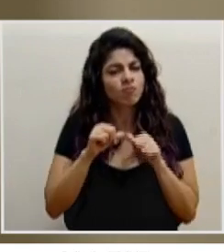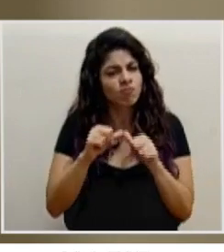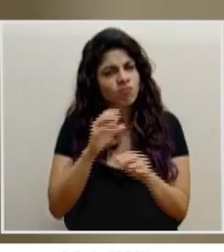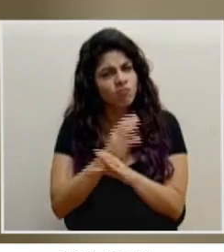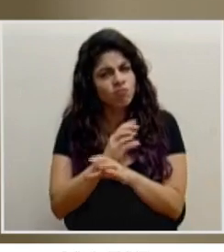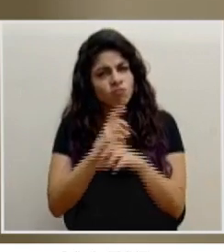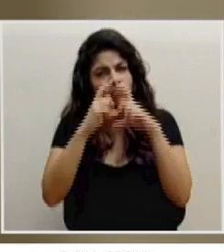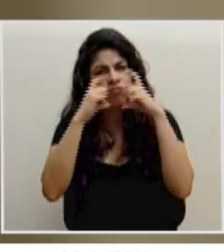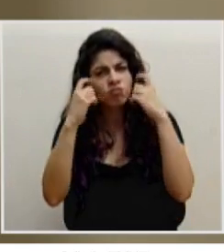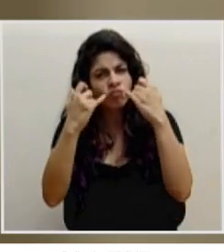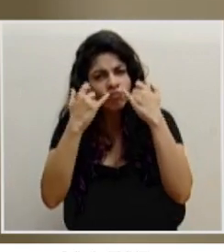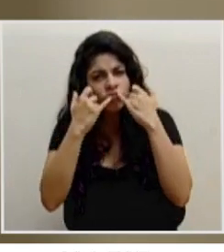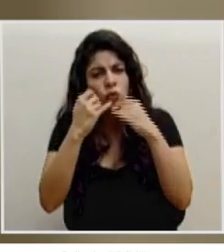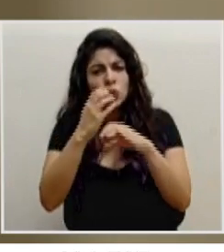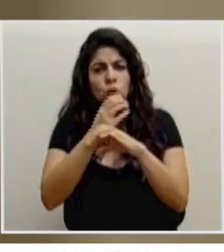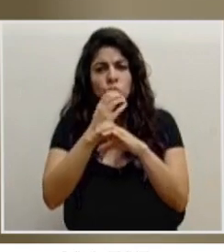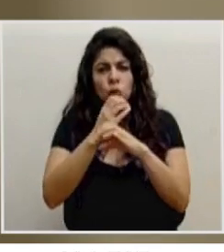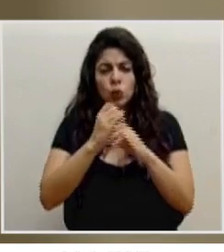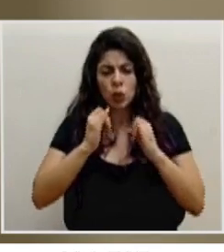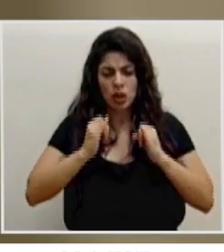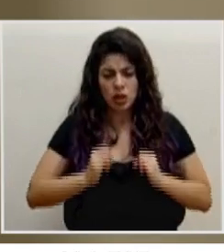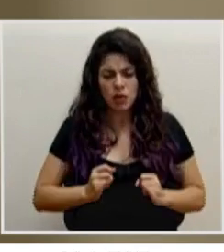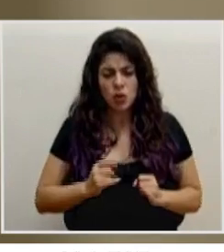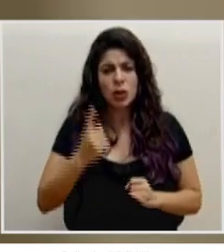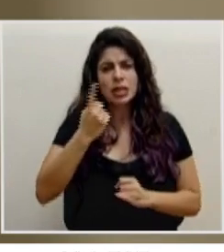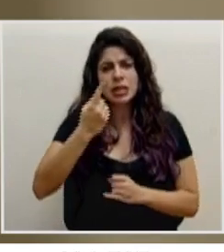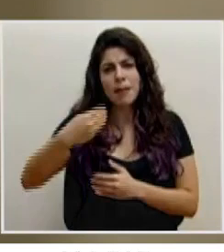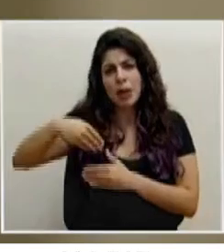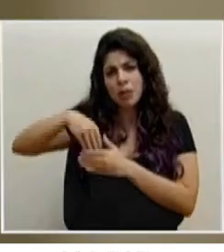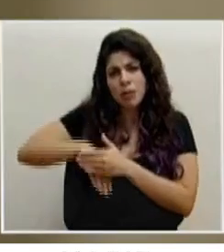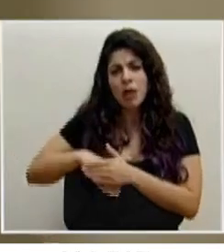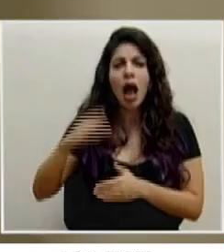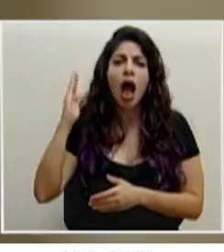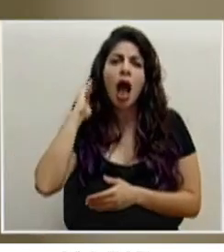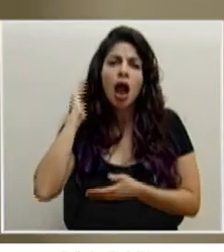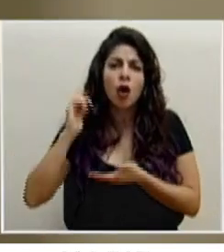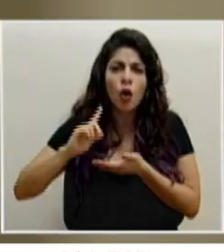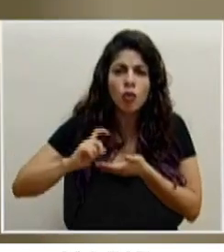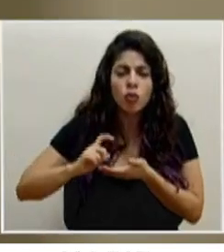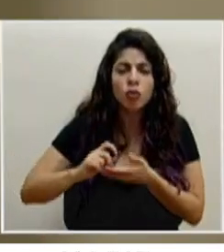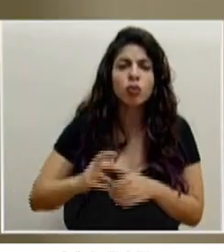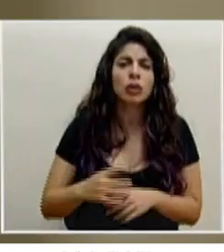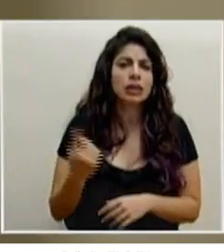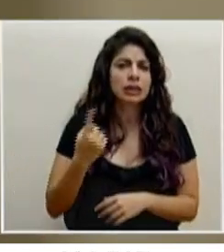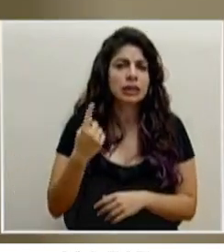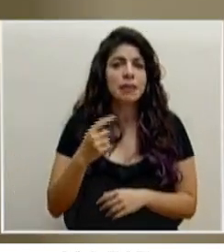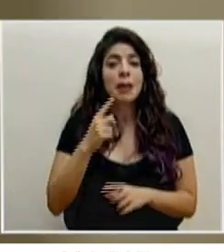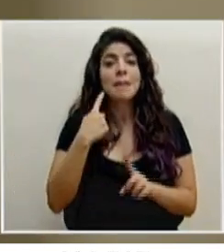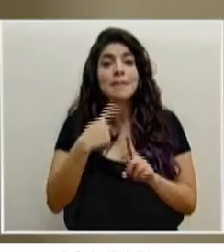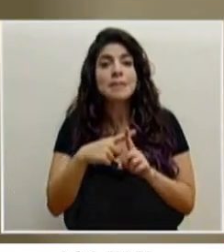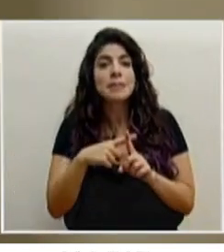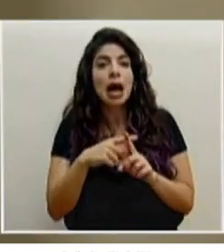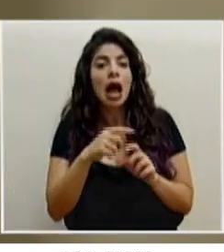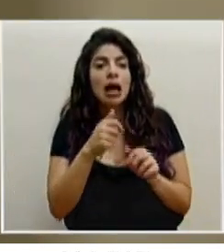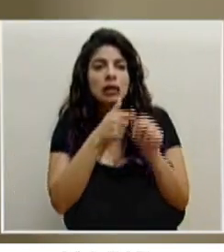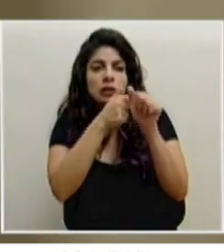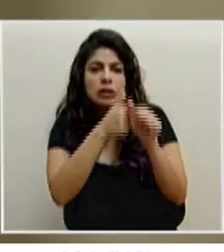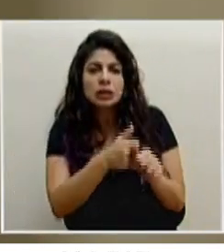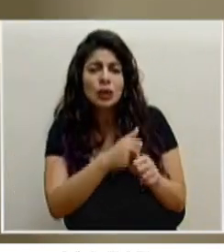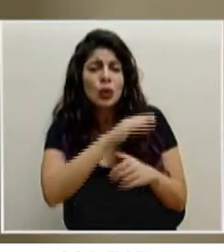la mascarilla, de los cuidados individuales, de cargar siempre el alcohol en gel o el alcohol y atender todas